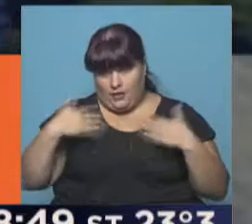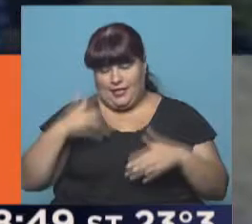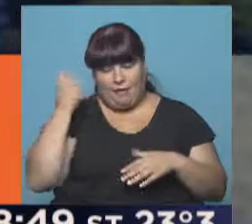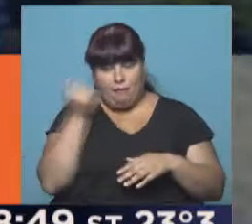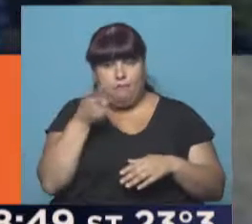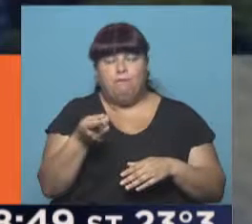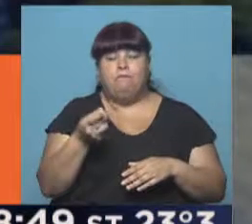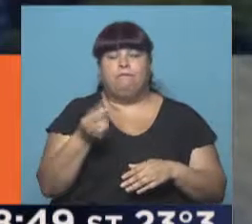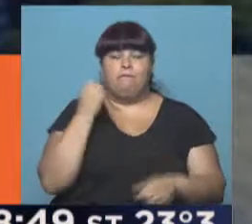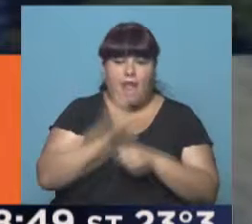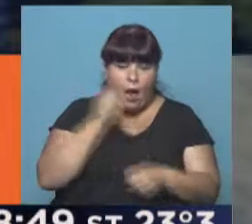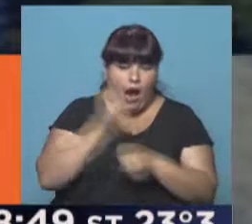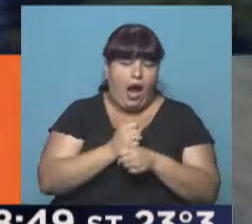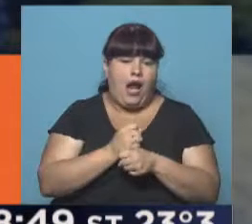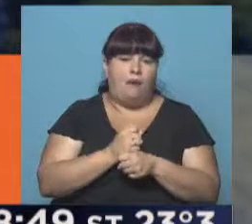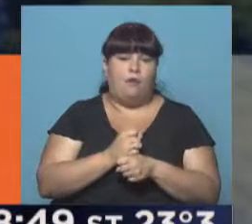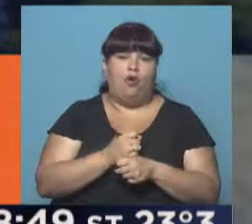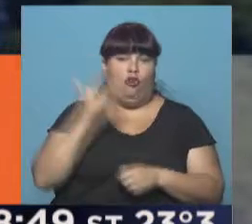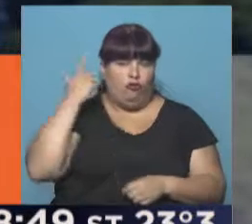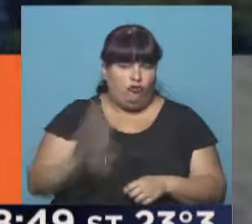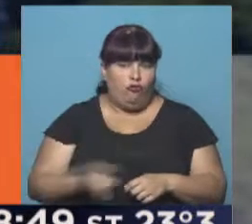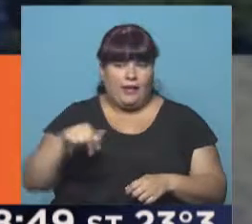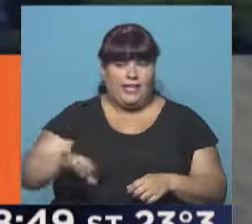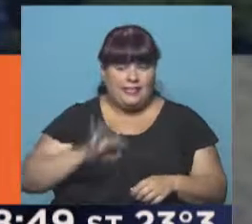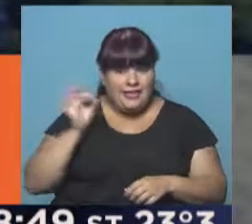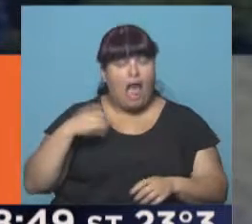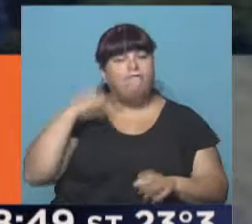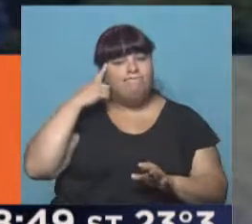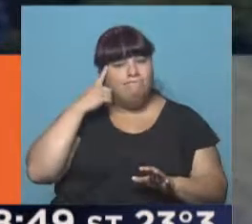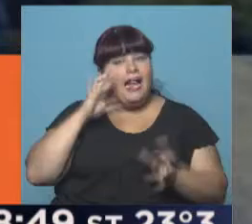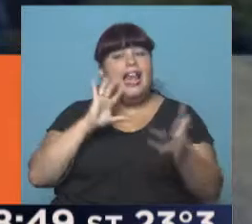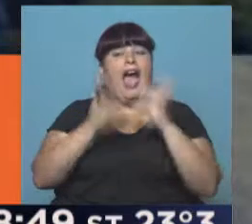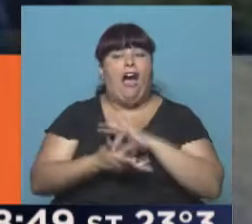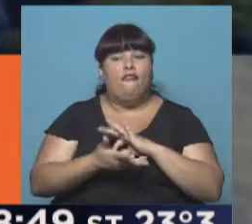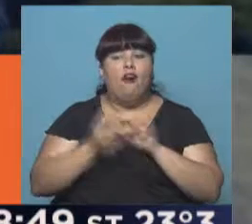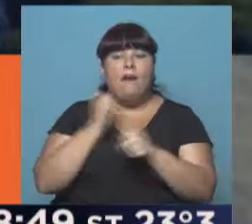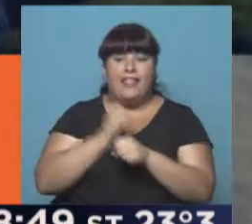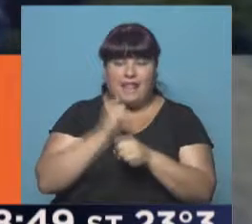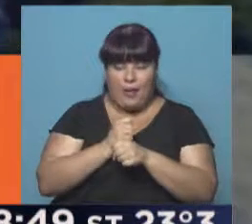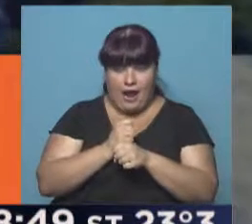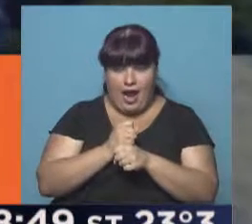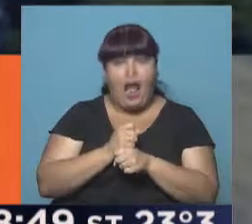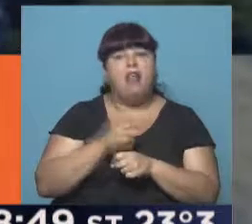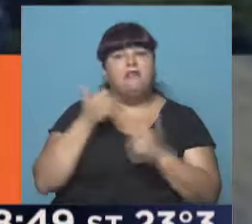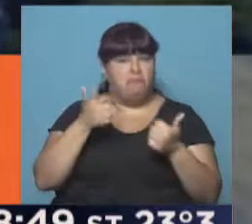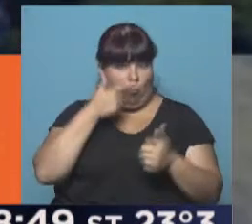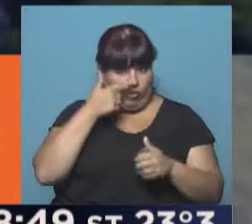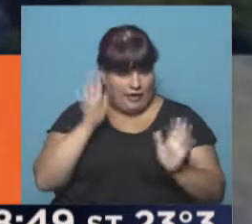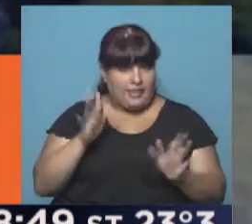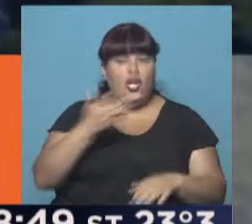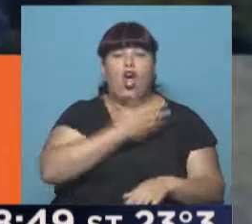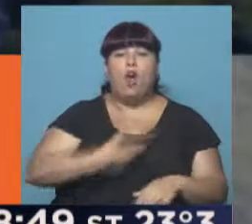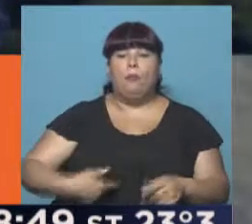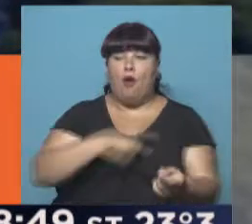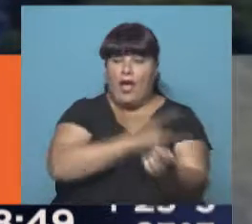que trabajamos intensamente este año me parece que la forma en que se trabajó fue muy interesante el poder